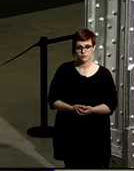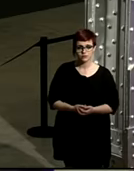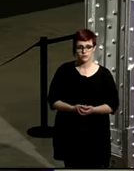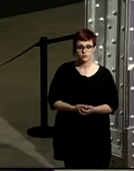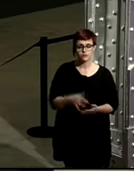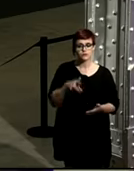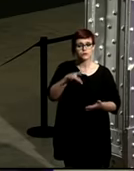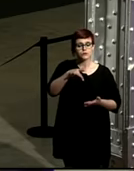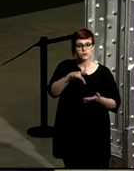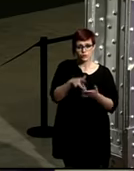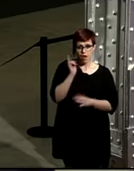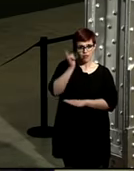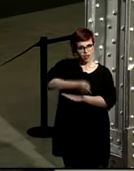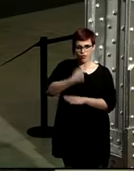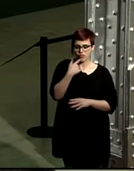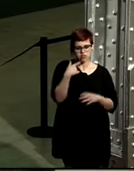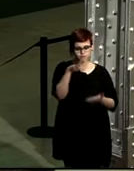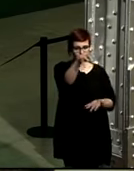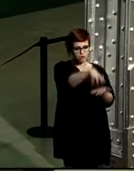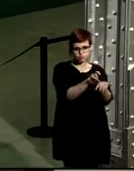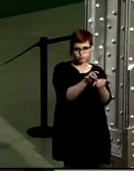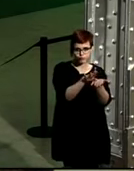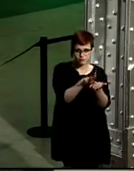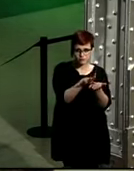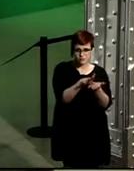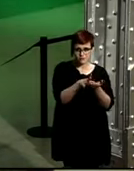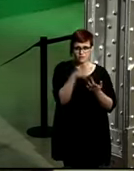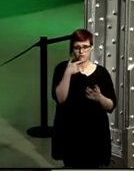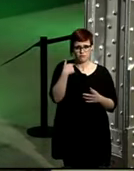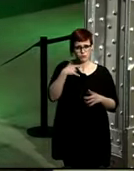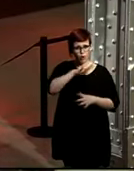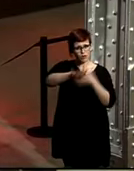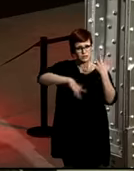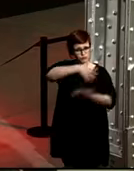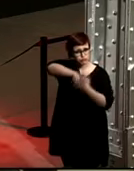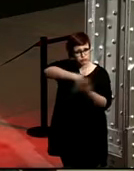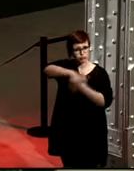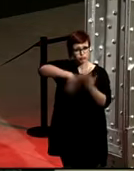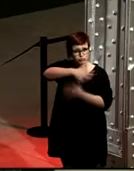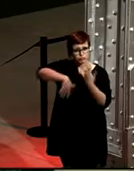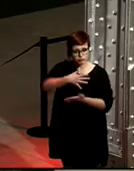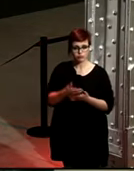La dirección ha decidido expulsarle del centro. Tú tienes la culpa de todo esto. ¡Vamos ahora!